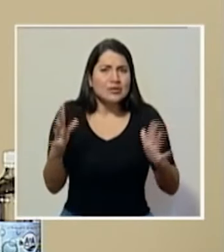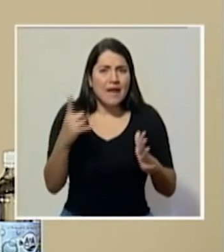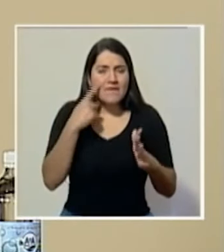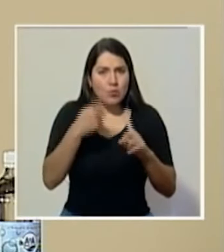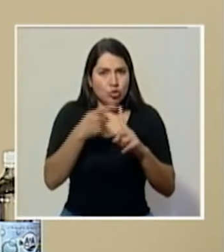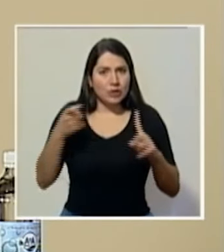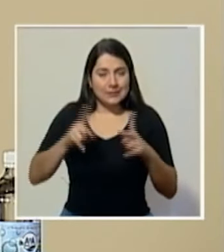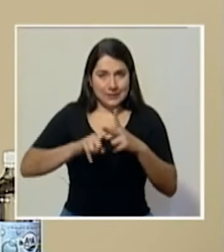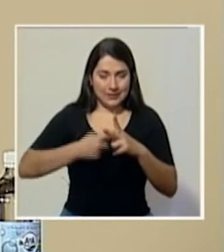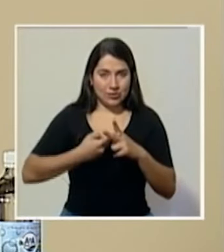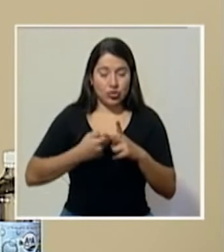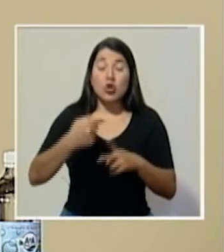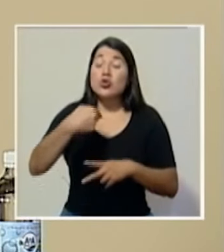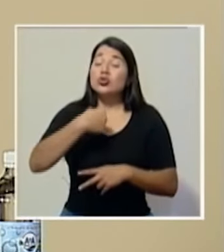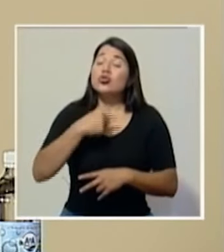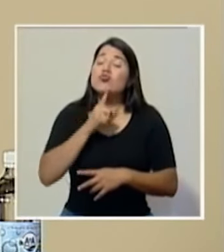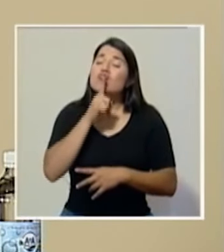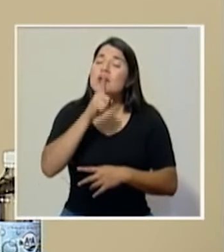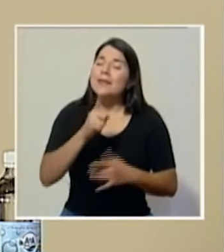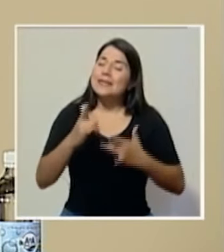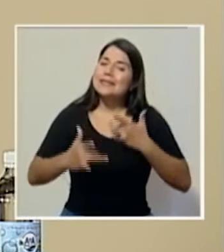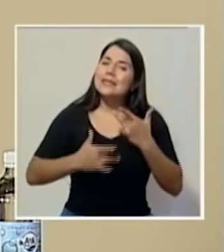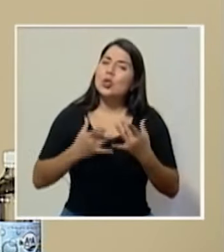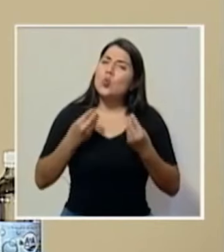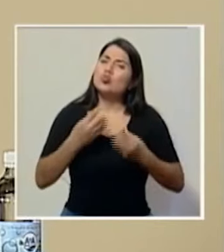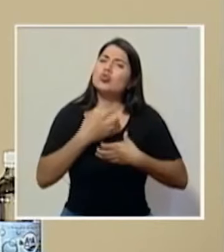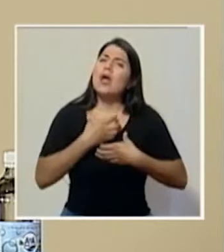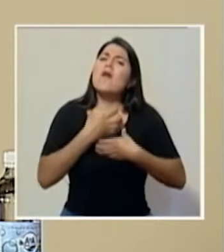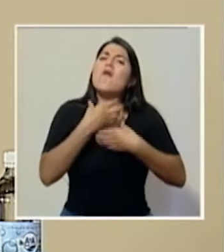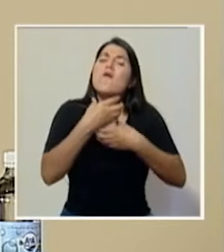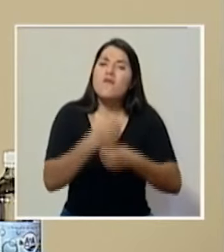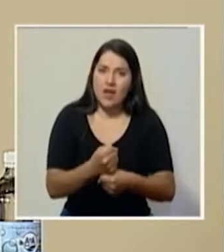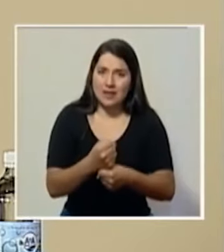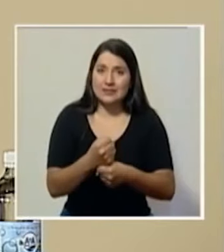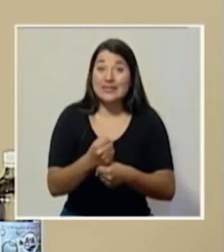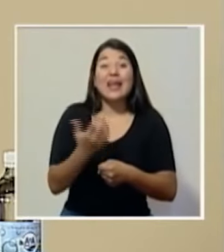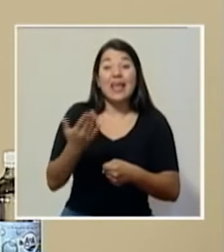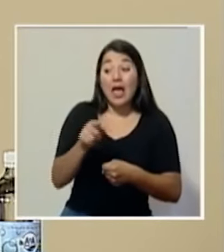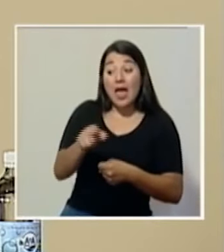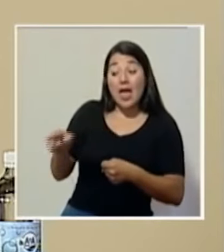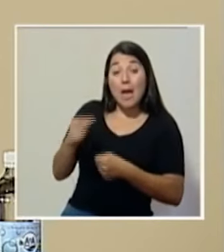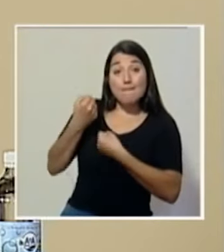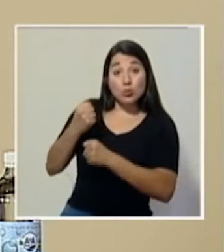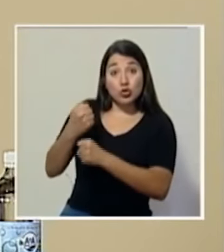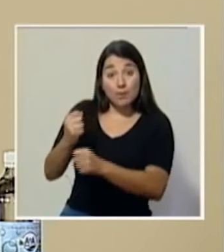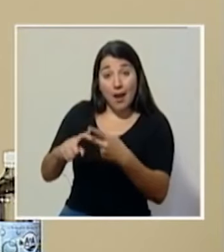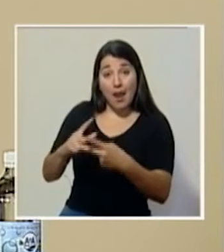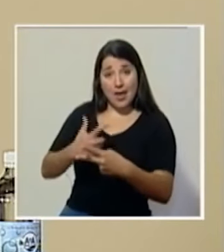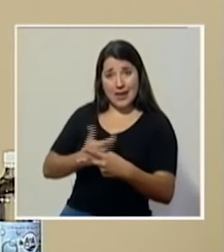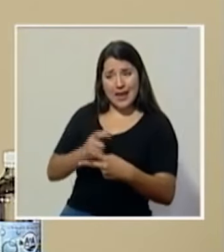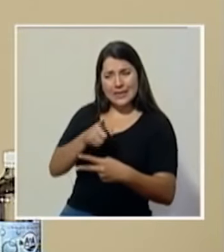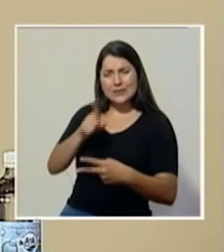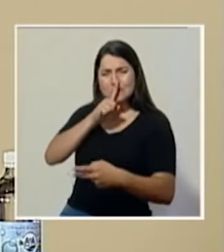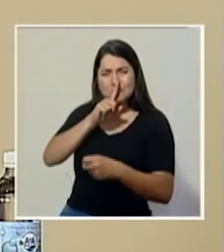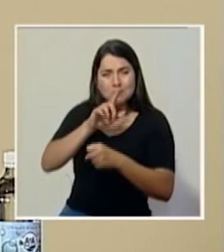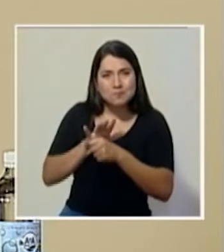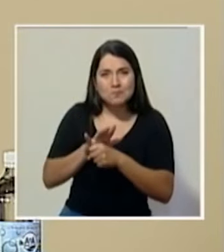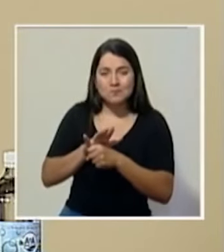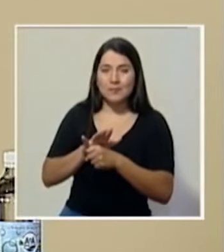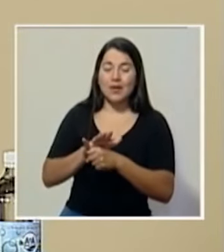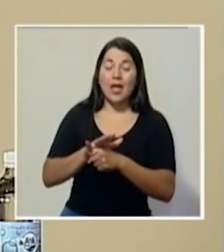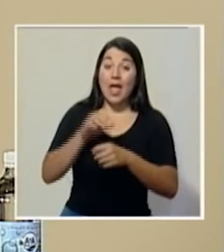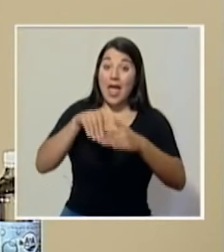Y yo de verdad que estoy muy confiado en que la responsabilidad también de los gobiernos locales, de los alcaldes, de las cámaras, va a hacerse cumplir